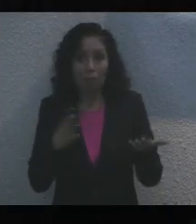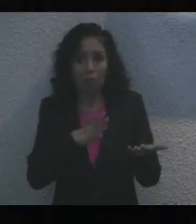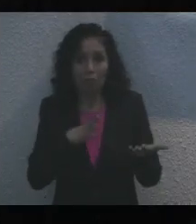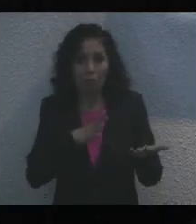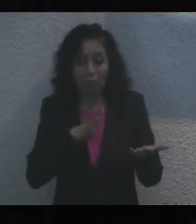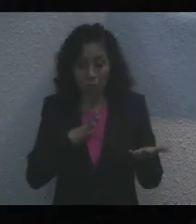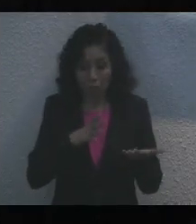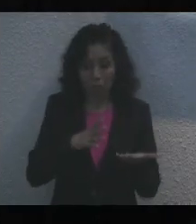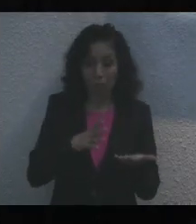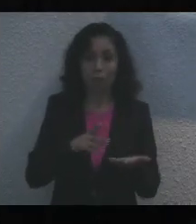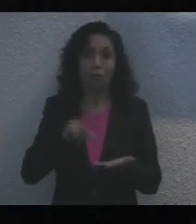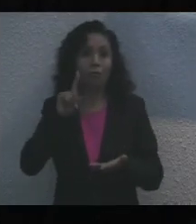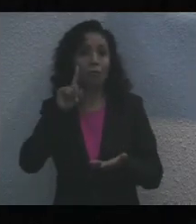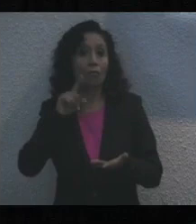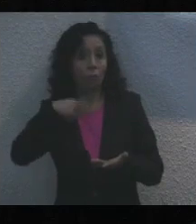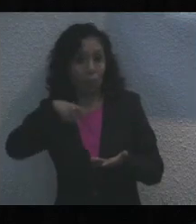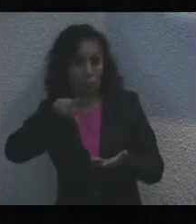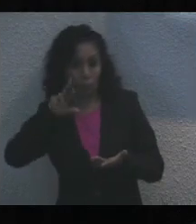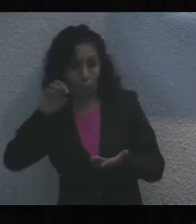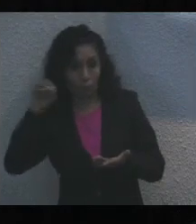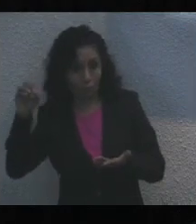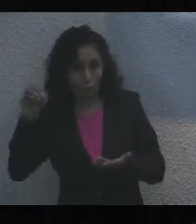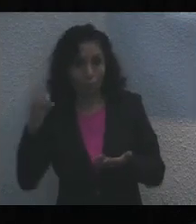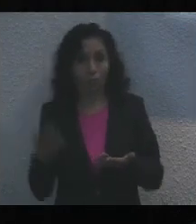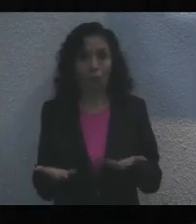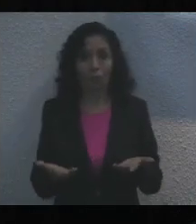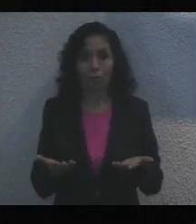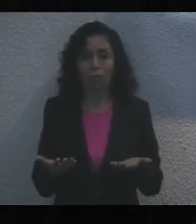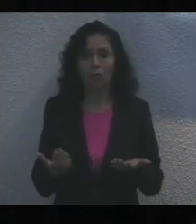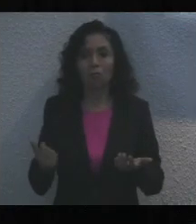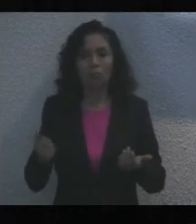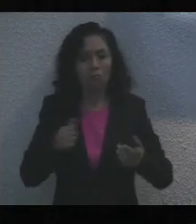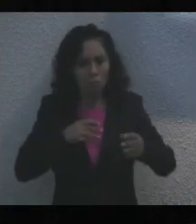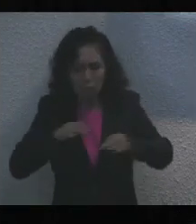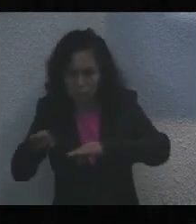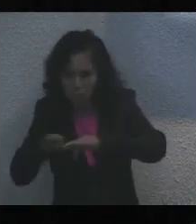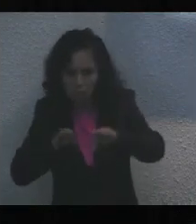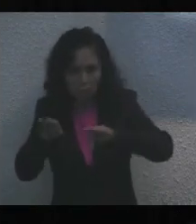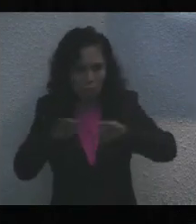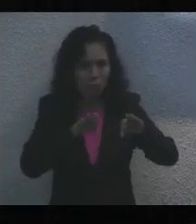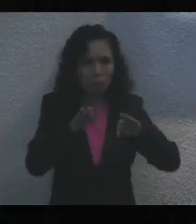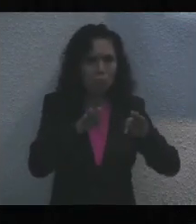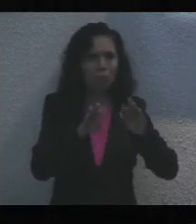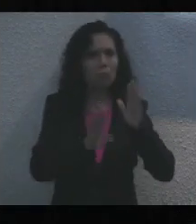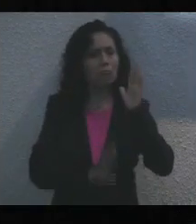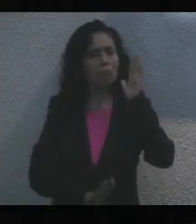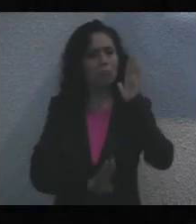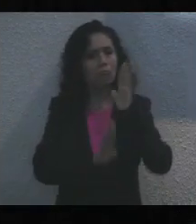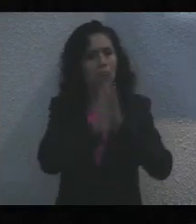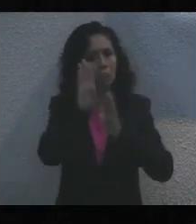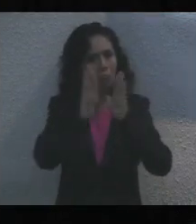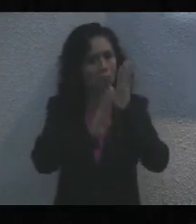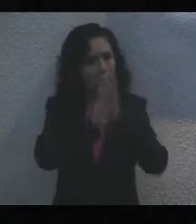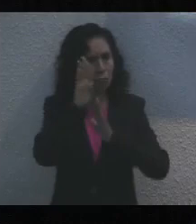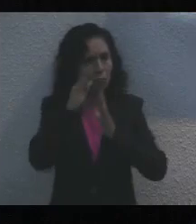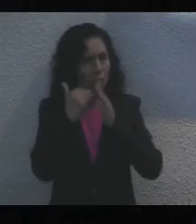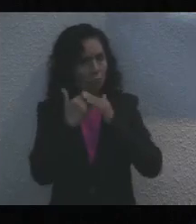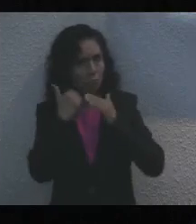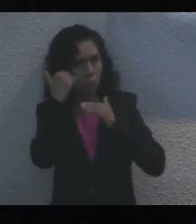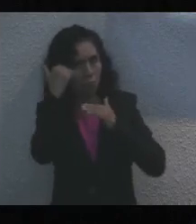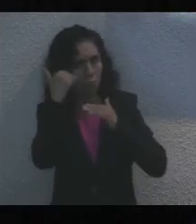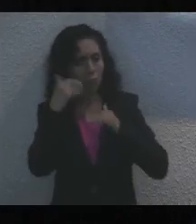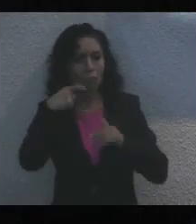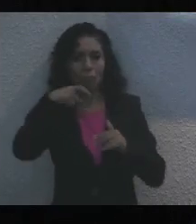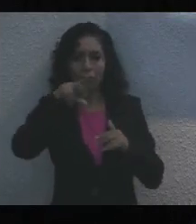de quintanarroense, se distinga por sus acciones engrandeciendo el nombre del Estado de Quintana